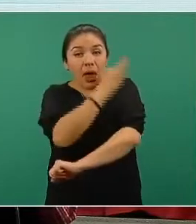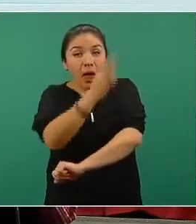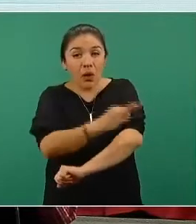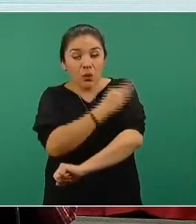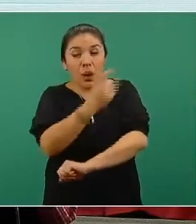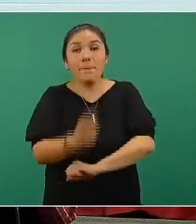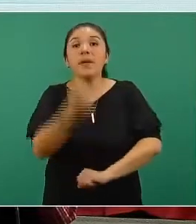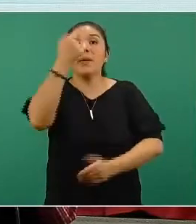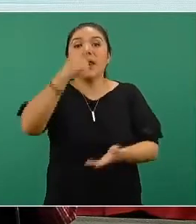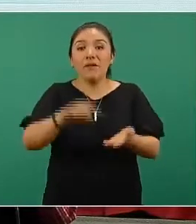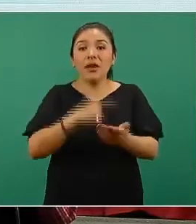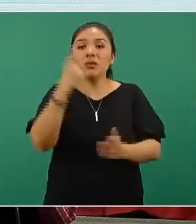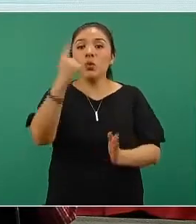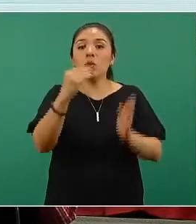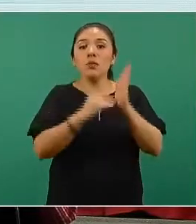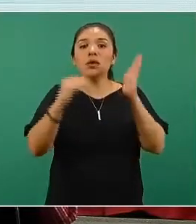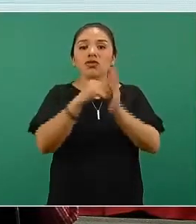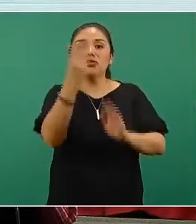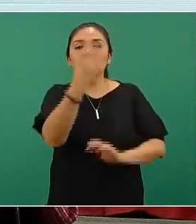sus primeras dosis